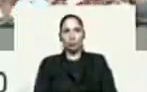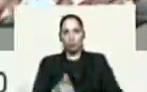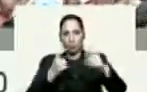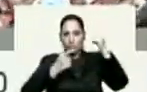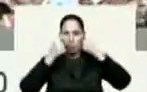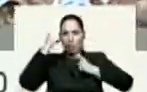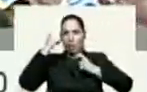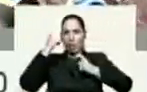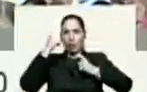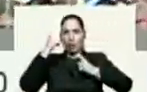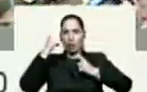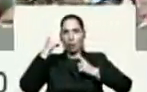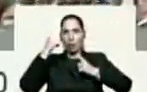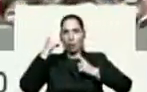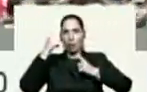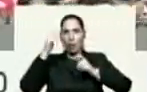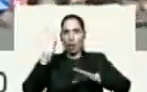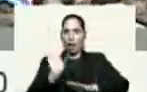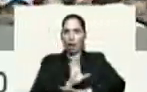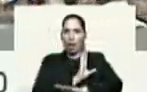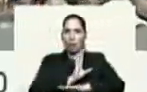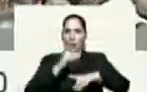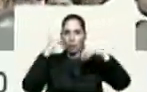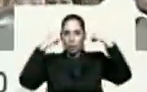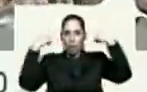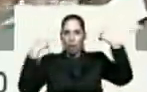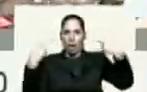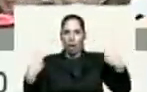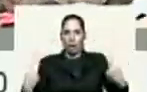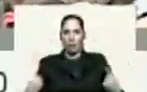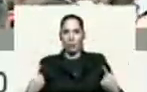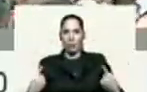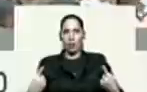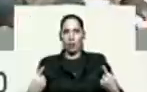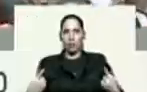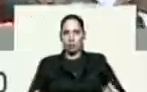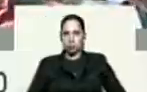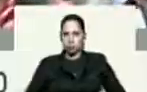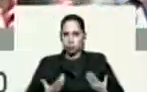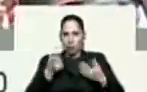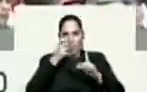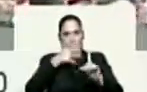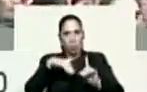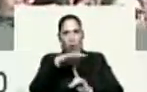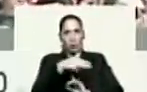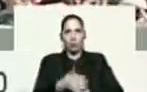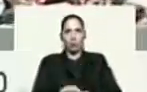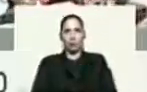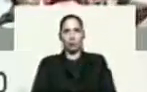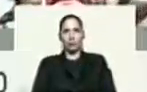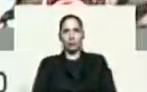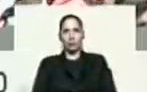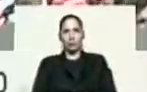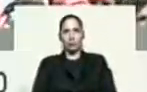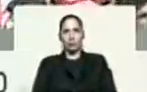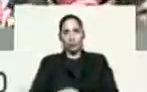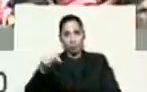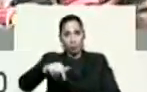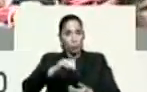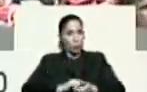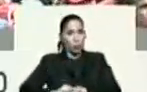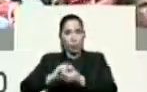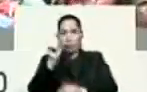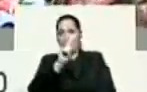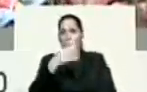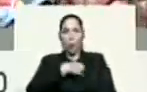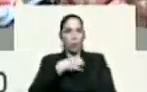y esa canción de Ali Primera que nos enciende a todos. Aquí no pueden, En Trujillo no pueden. No